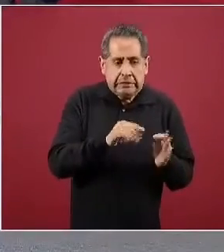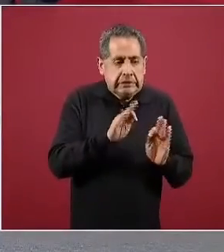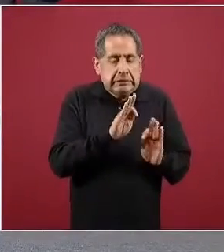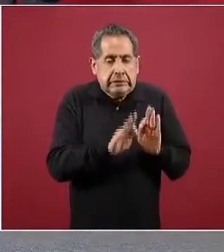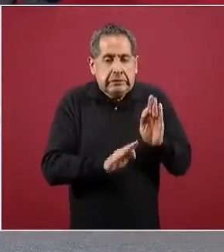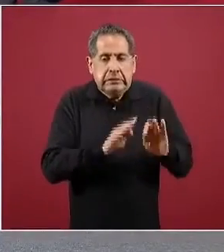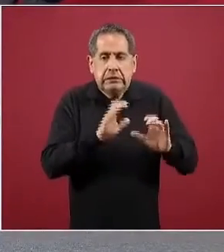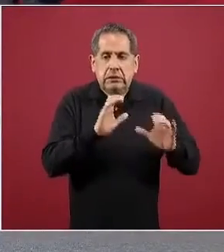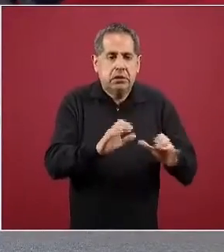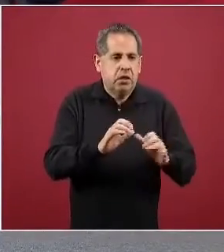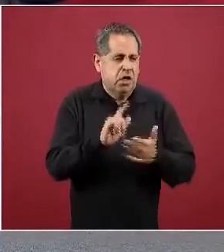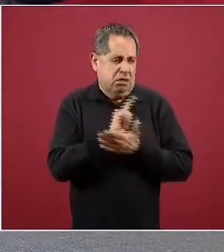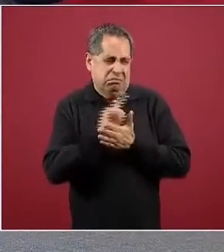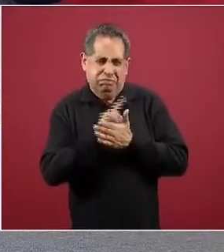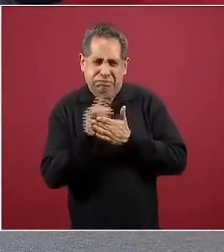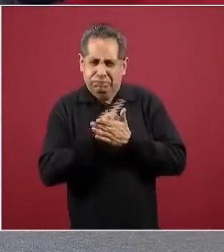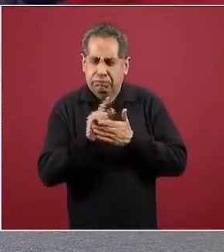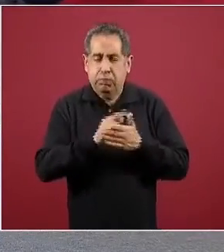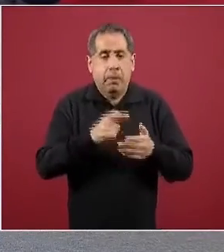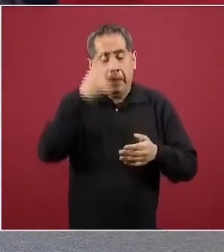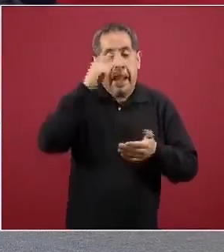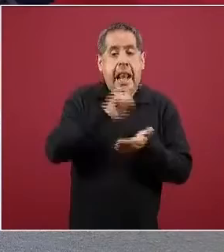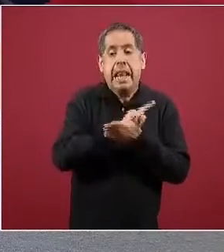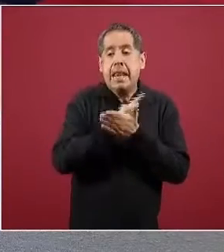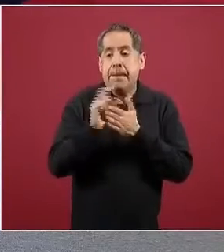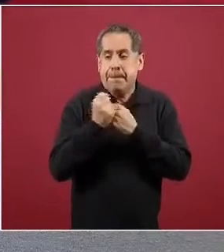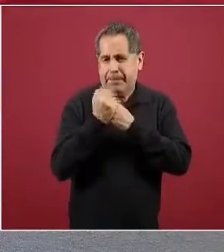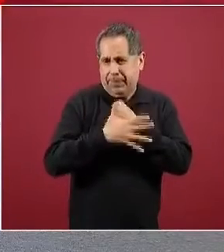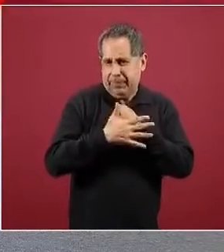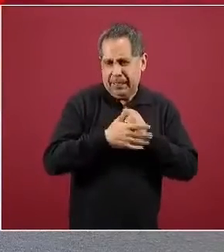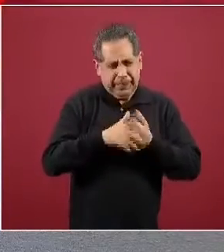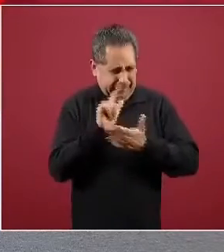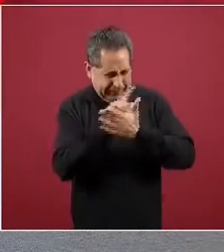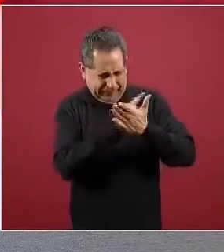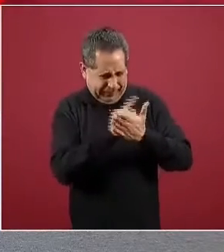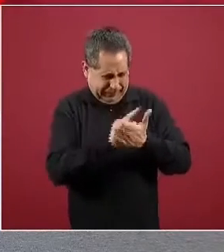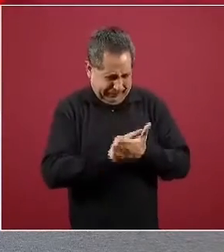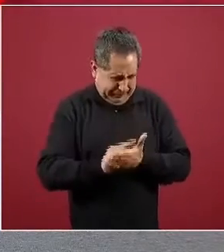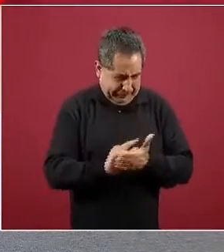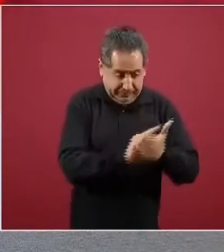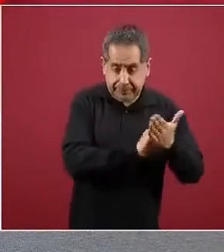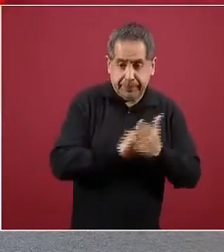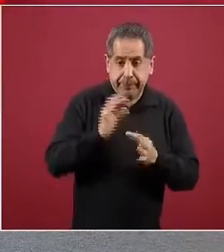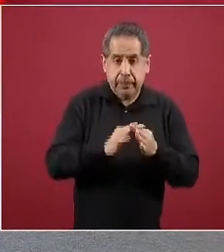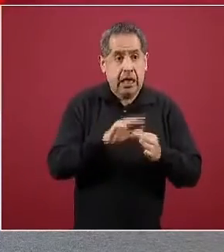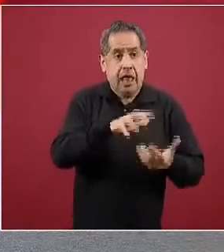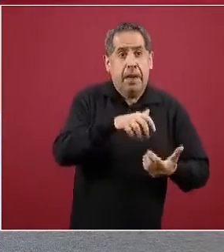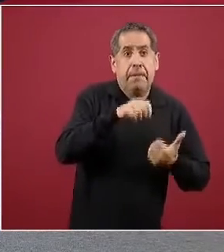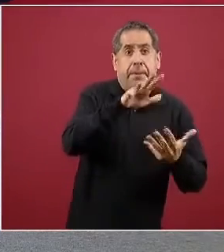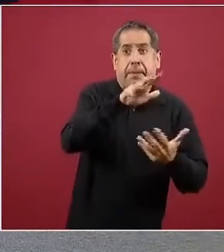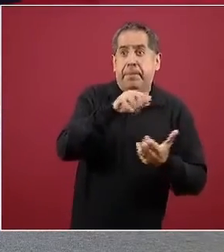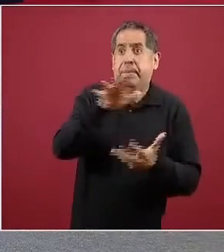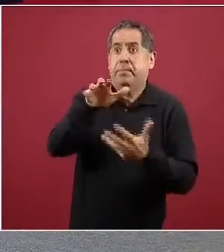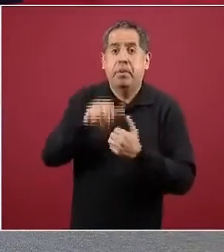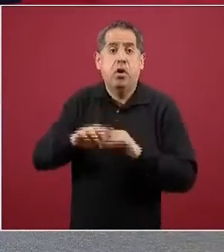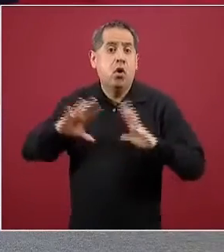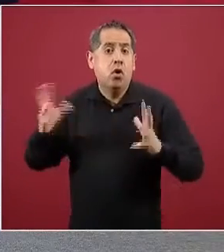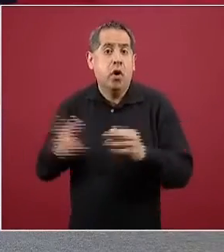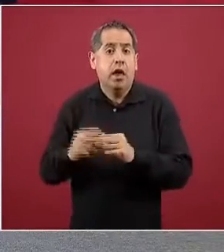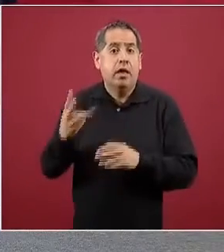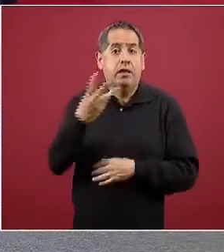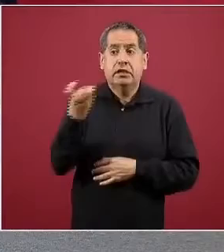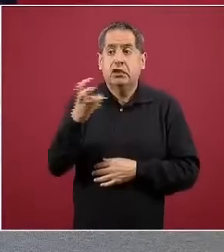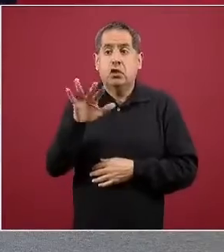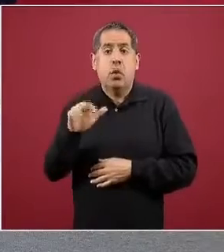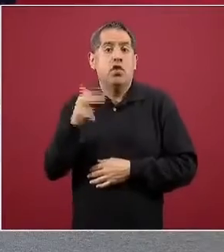especial de sanitización para que de ahí salgan a 358 almacenes que son en todo el país.